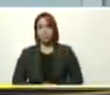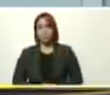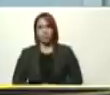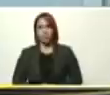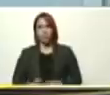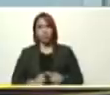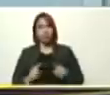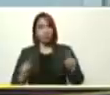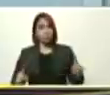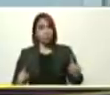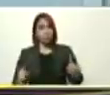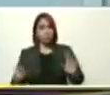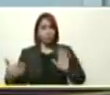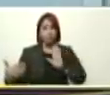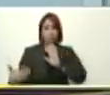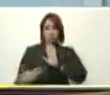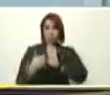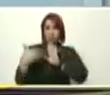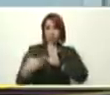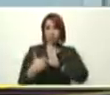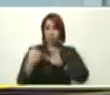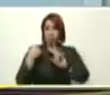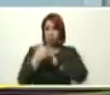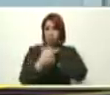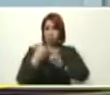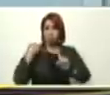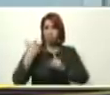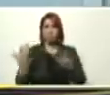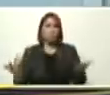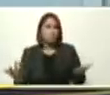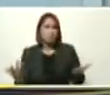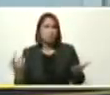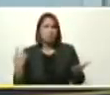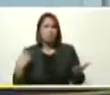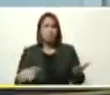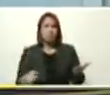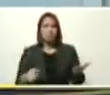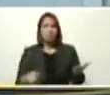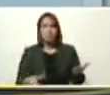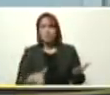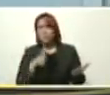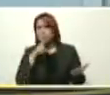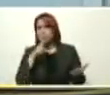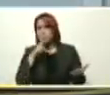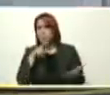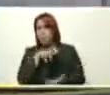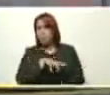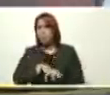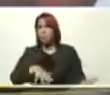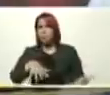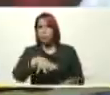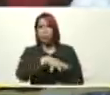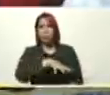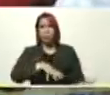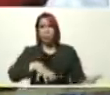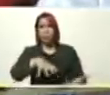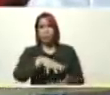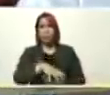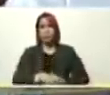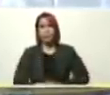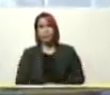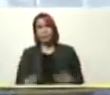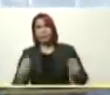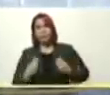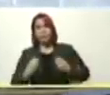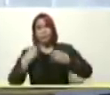Pero esas amenazas y esas agresiones tuvieron repercusiones concretas en la vida